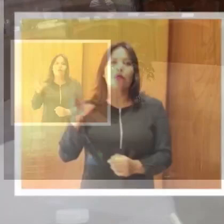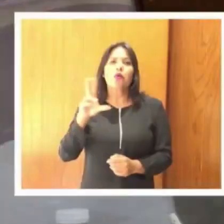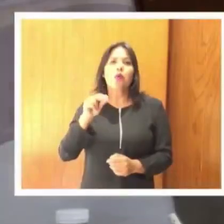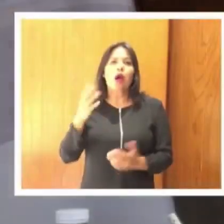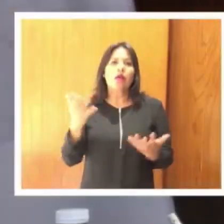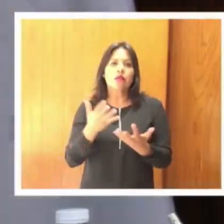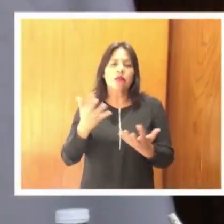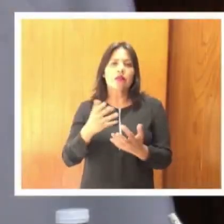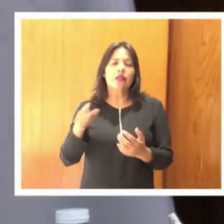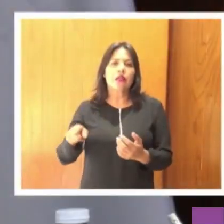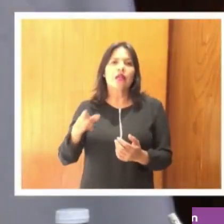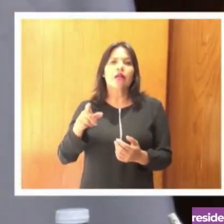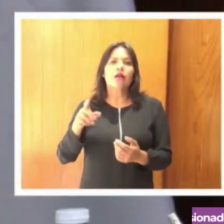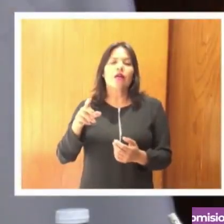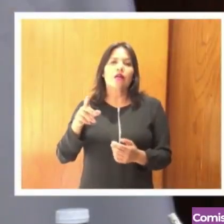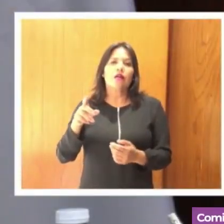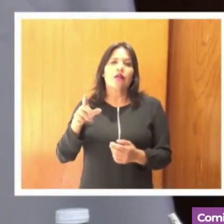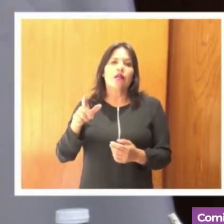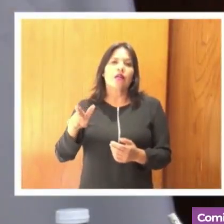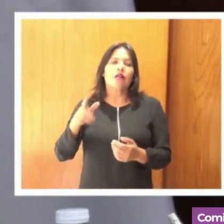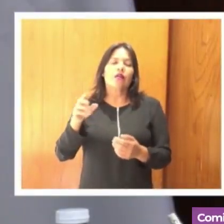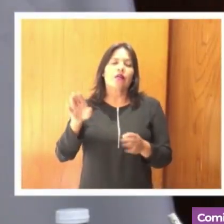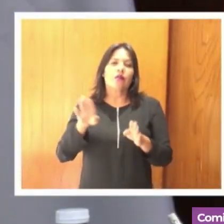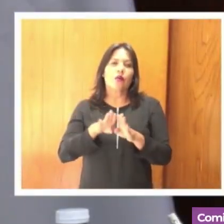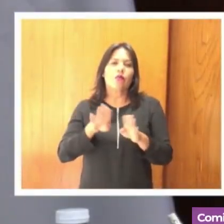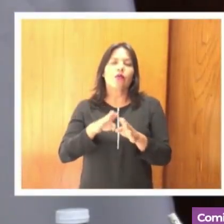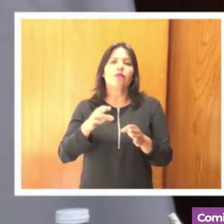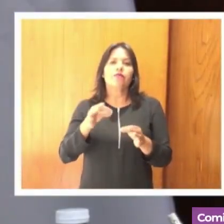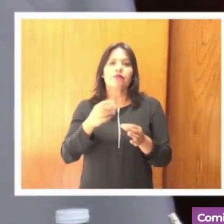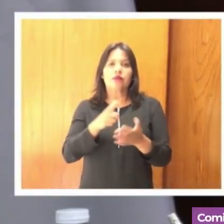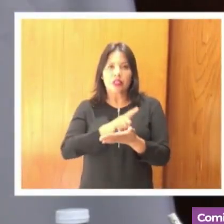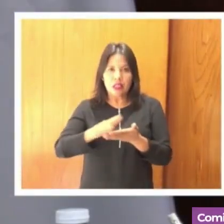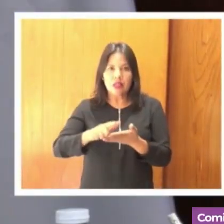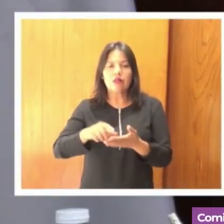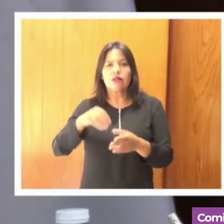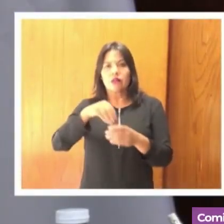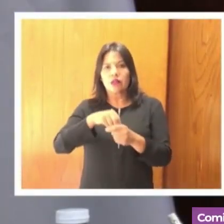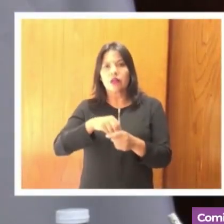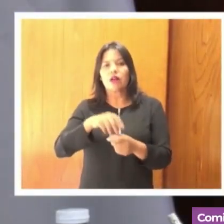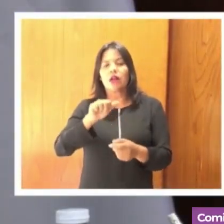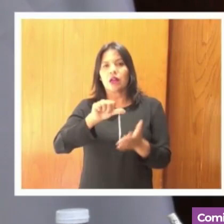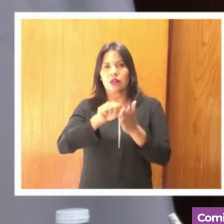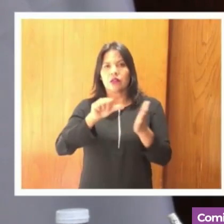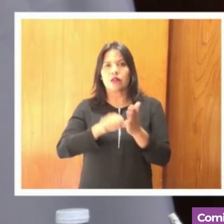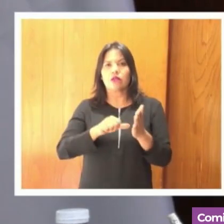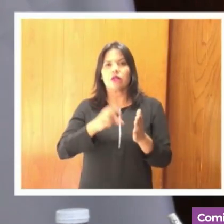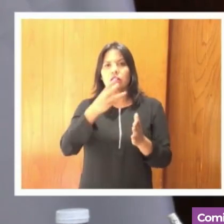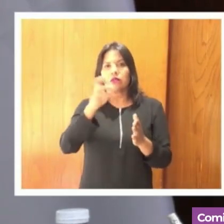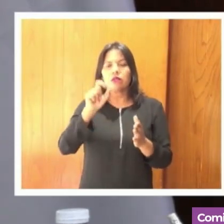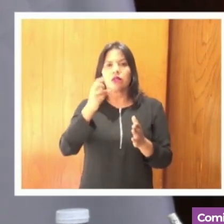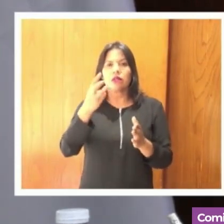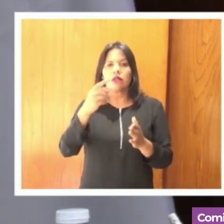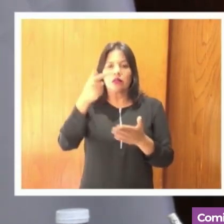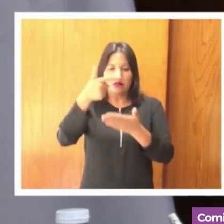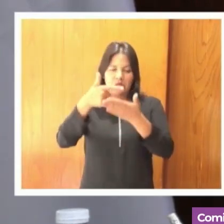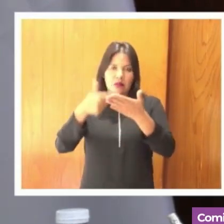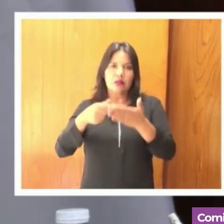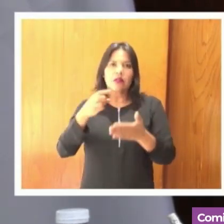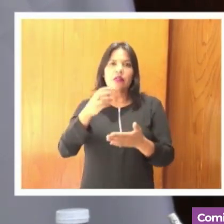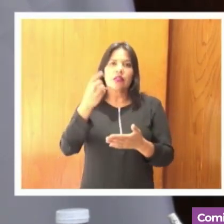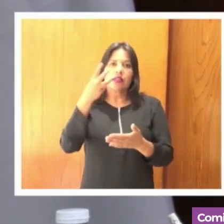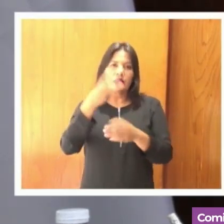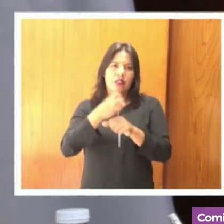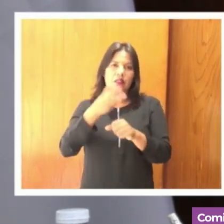materia de transparencia de conformidad con el artículo 223, párrafo tercero, de la Ley de